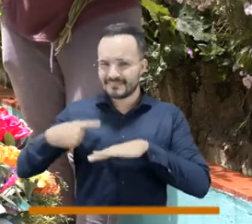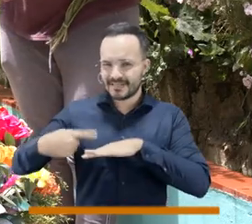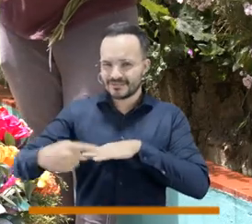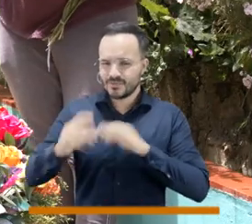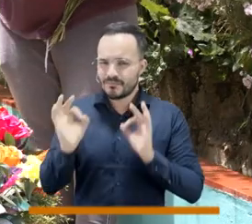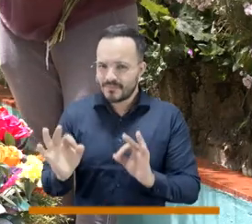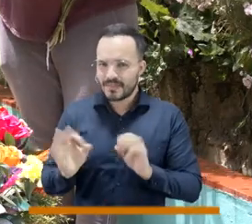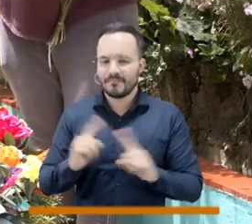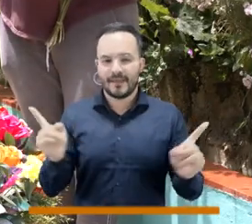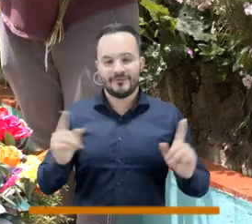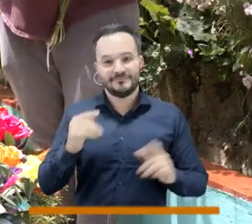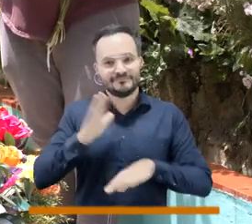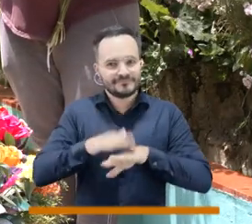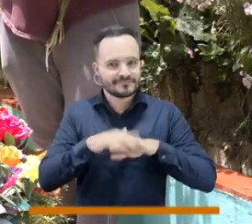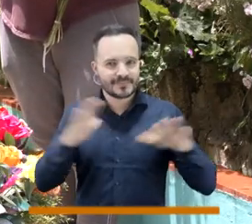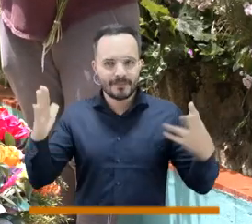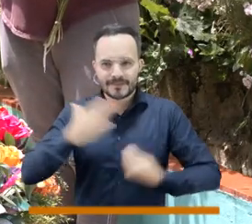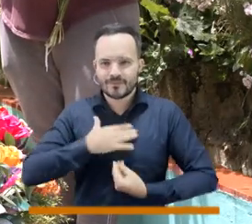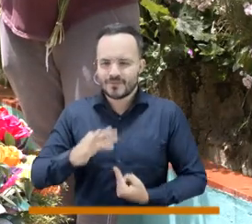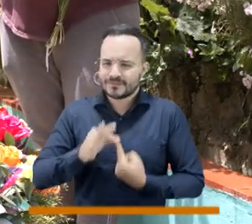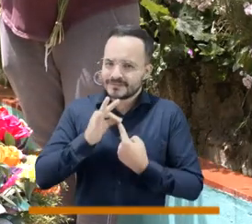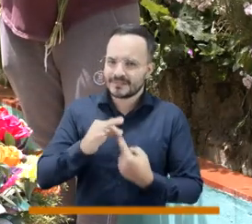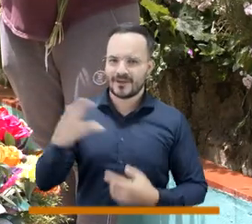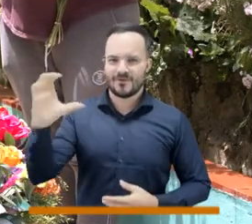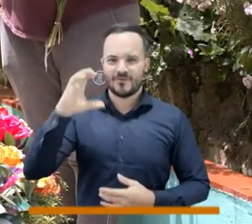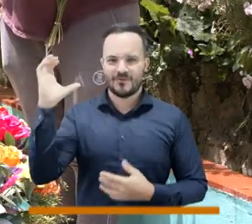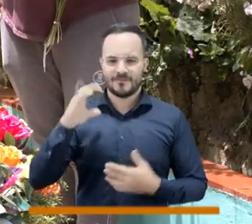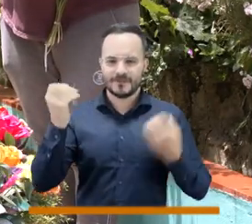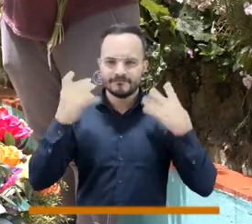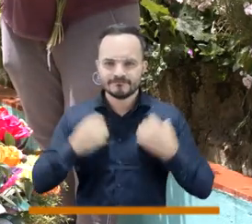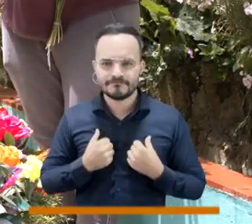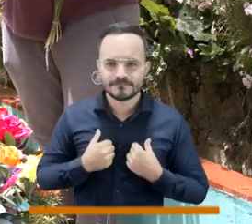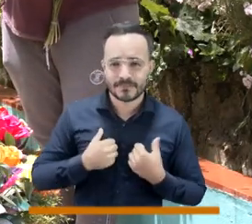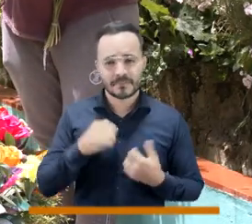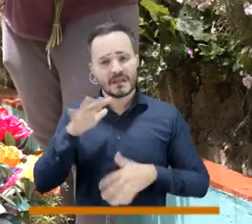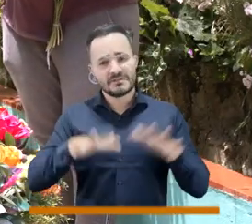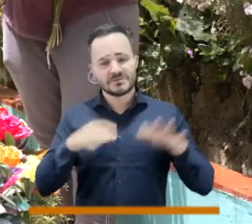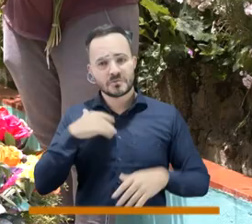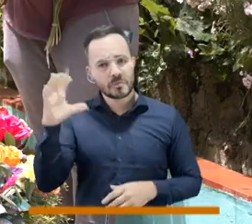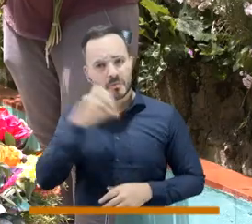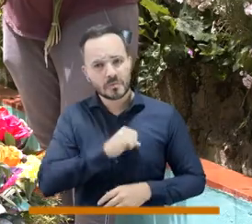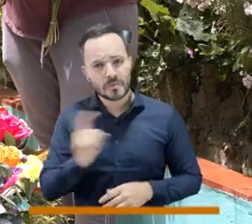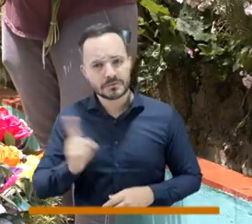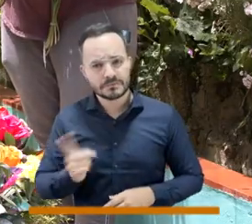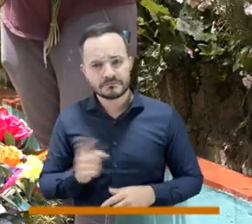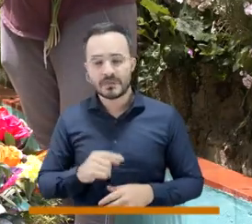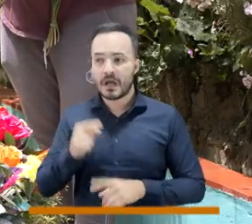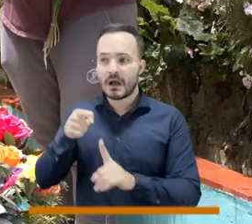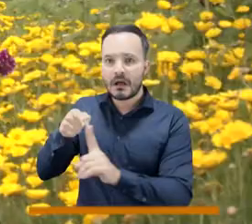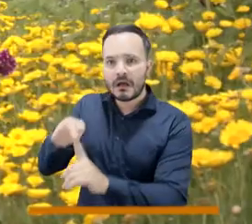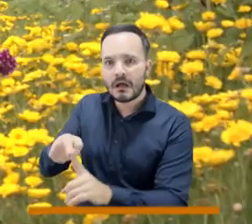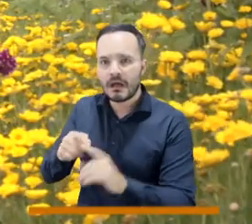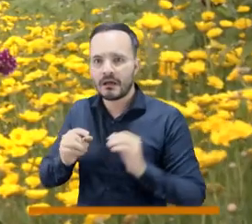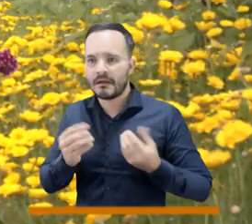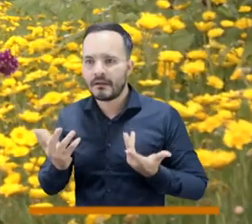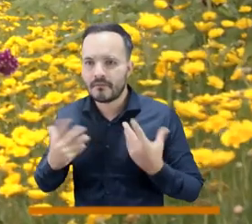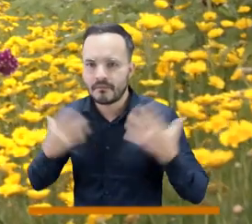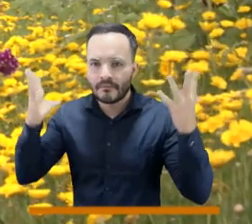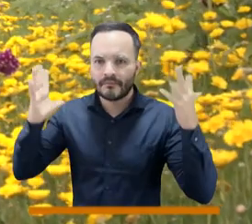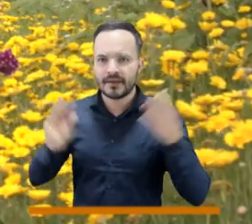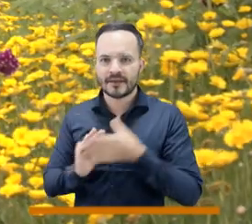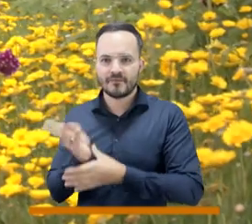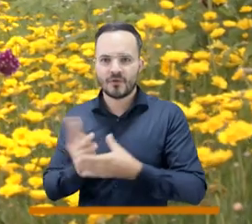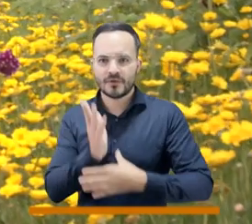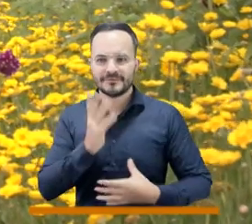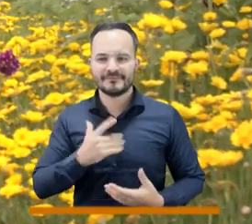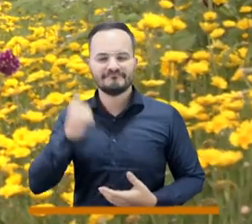sino que esto es patrimonio inmaterial de Colombia. A veces no calculamos, cuando hablamos más de la feria, no calculamos